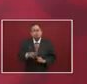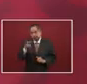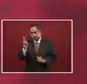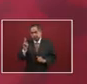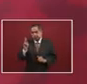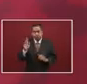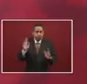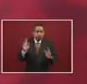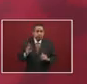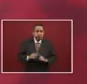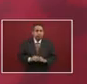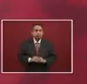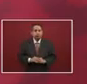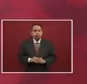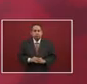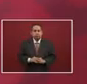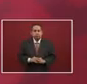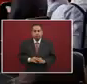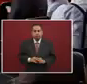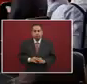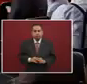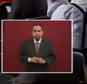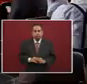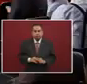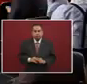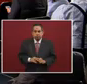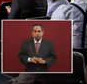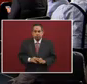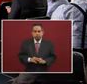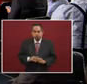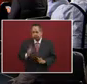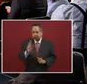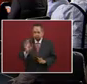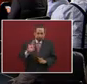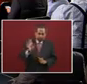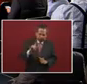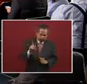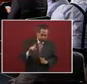pero Para el viernes ya no va a haber presupuesto, se dice, para el IMER. no.